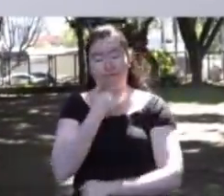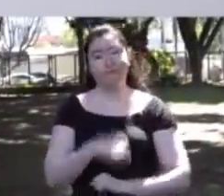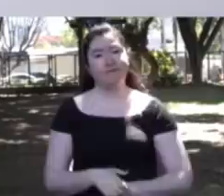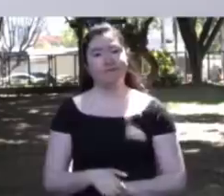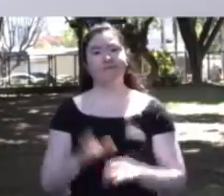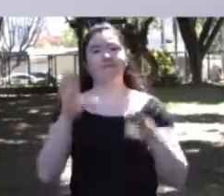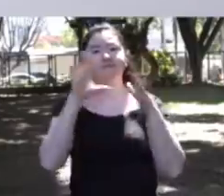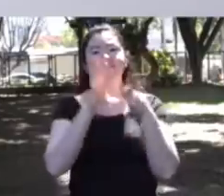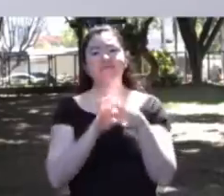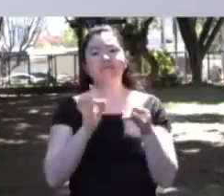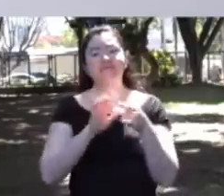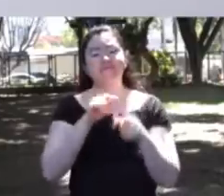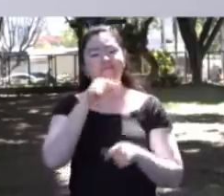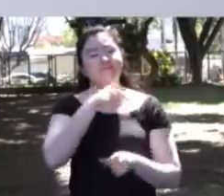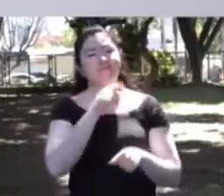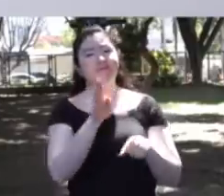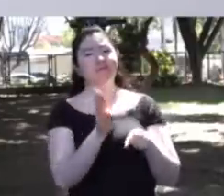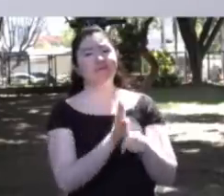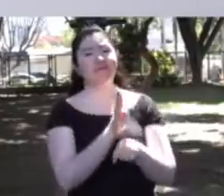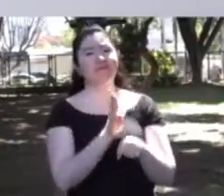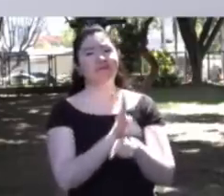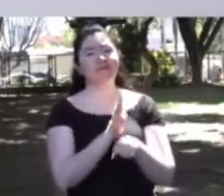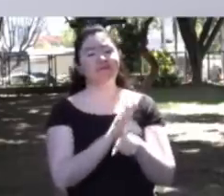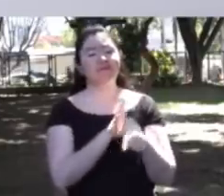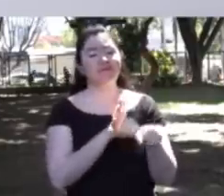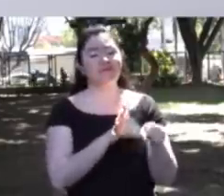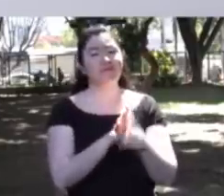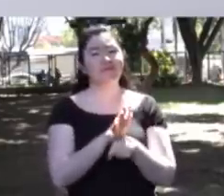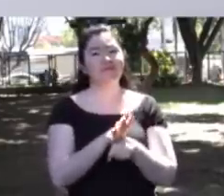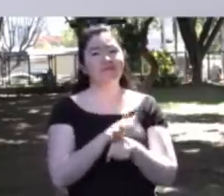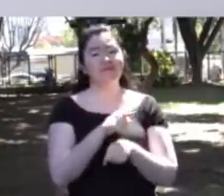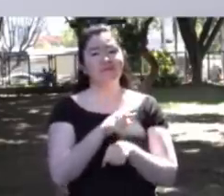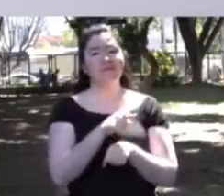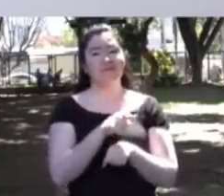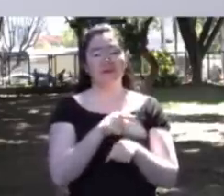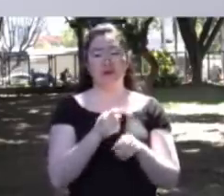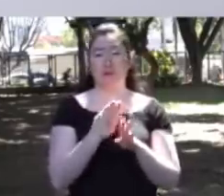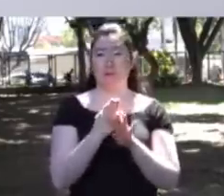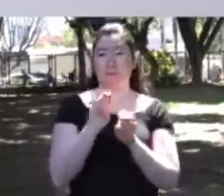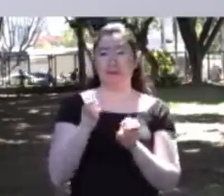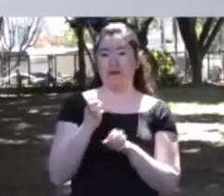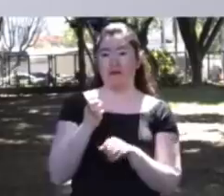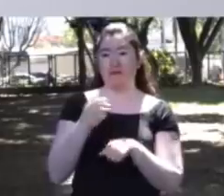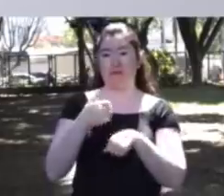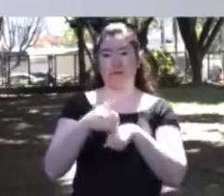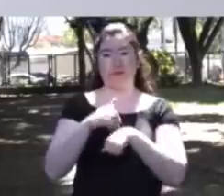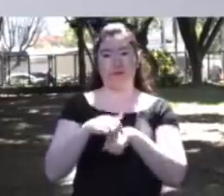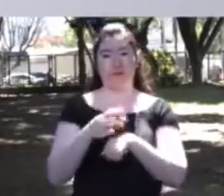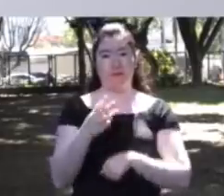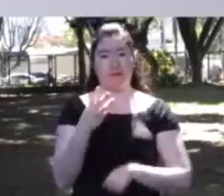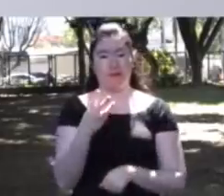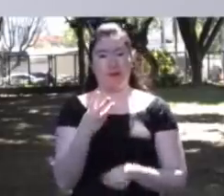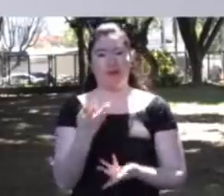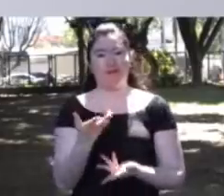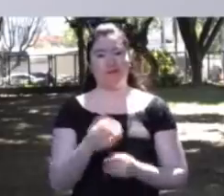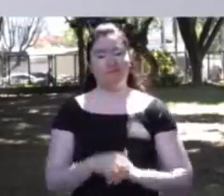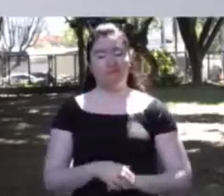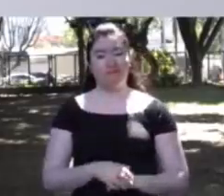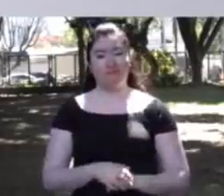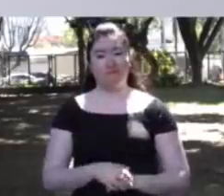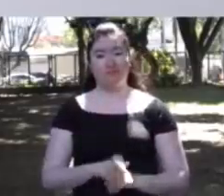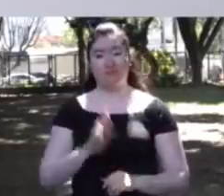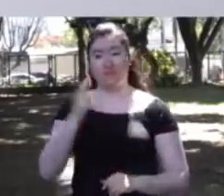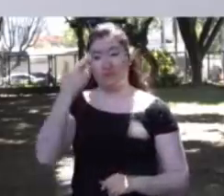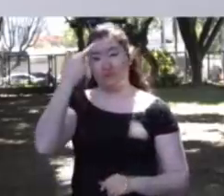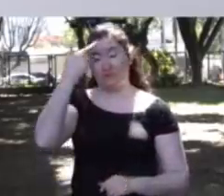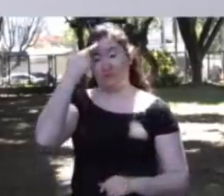les voy a comentar cuáles son los beneficios de la ampliación de la línea 3 del Metrobús. Entonces, lo primero es que hay que recordar, la que